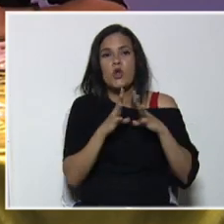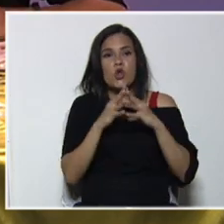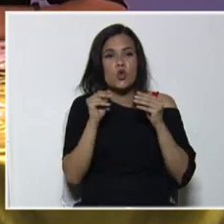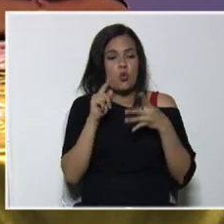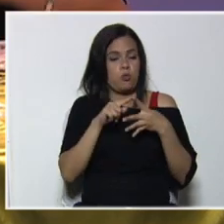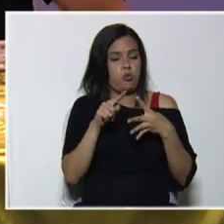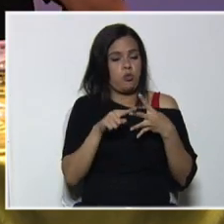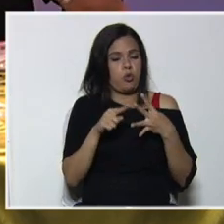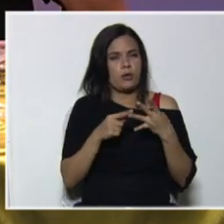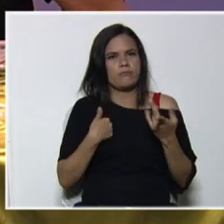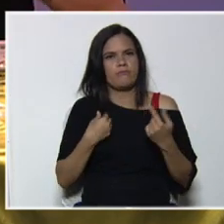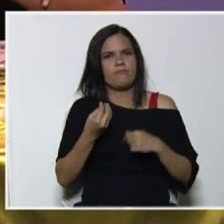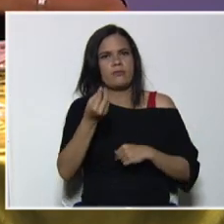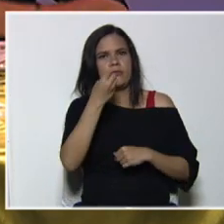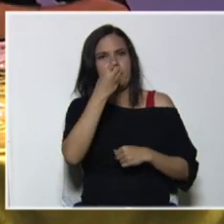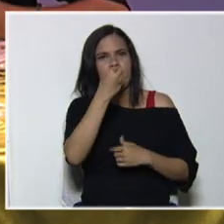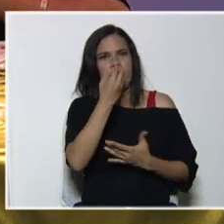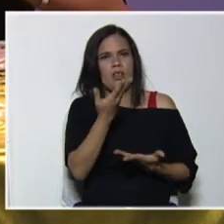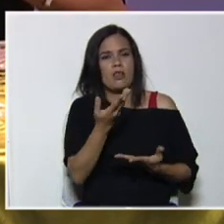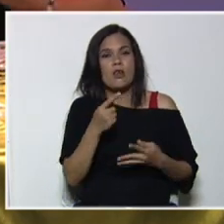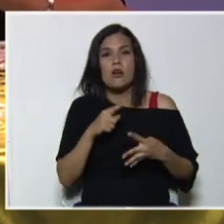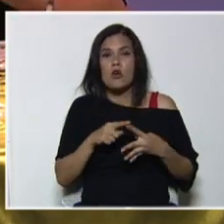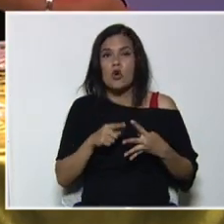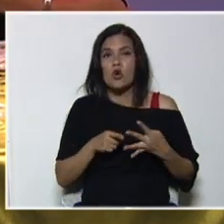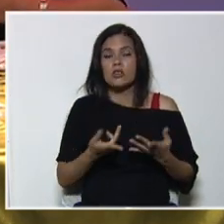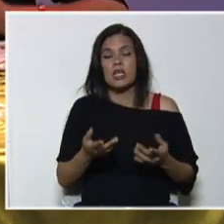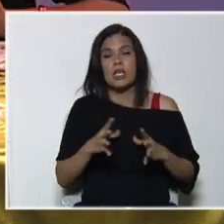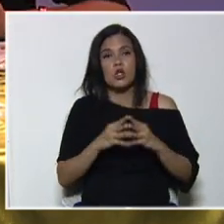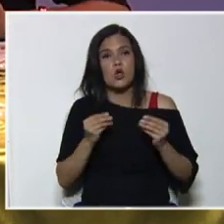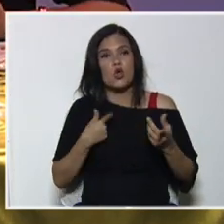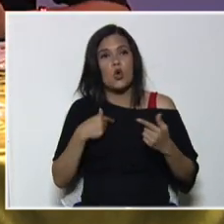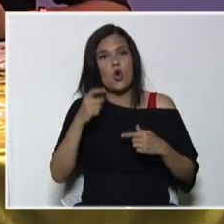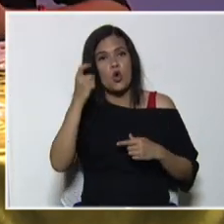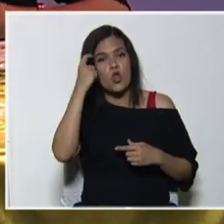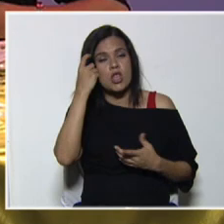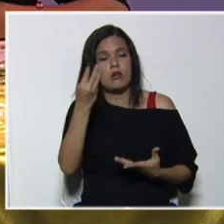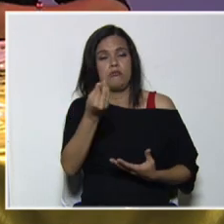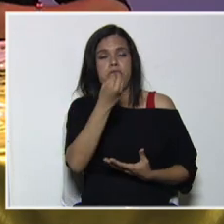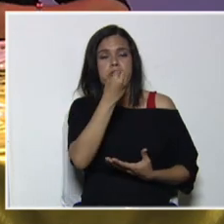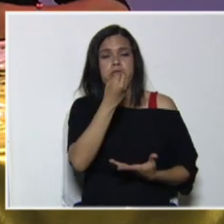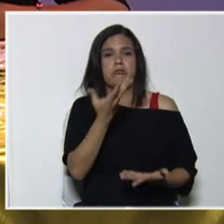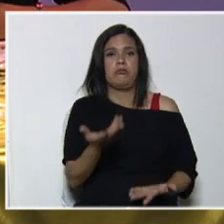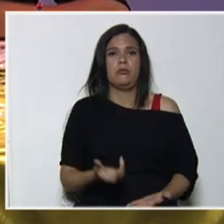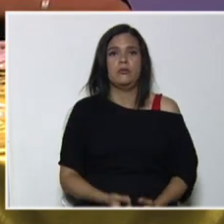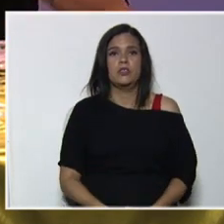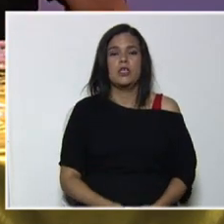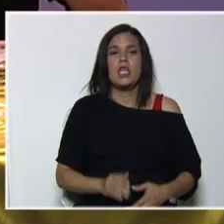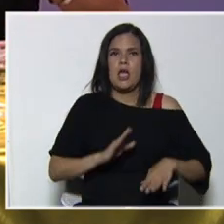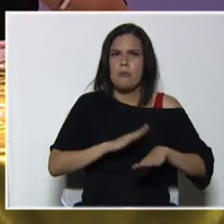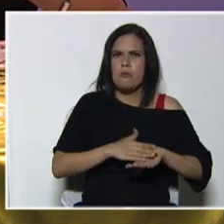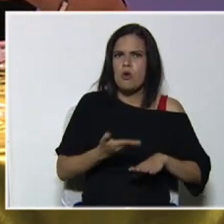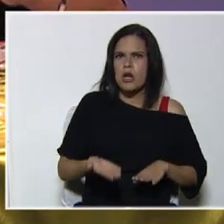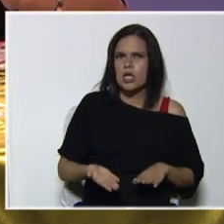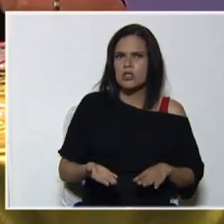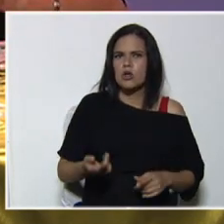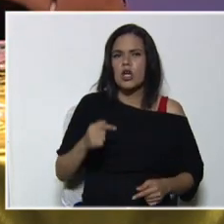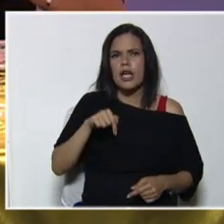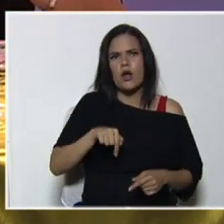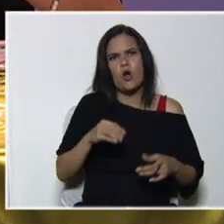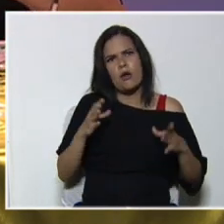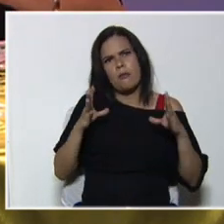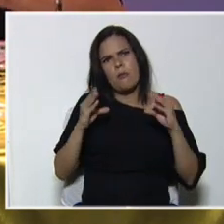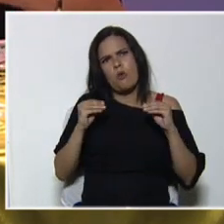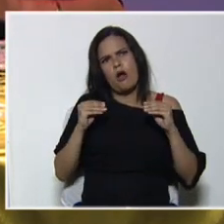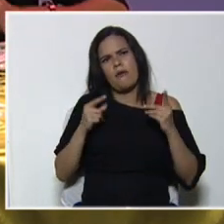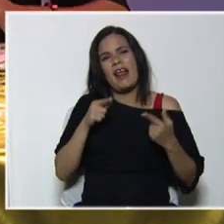aquellos alimentos y productos que día a día consumimos. Y es por eso que hoy vamos a hablar